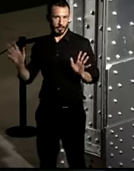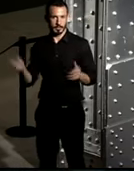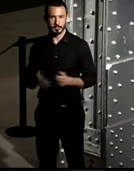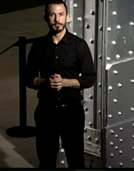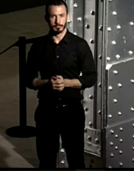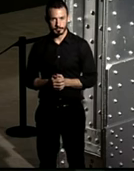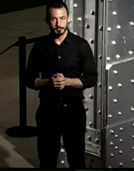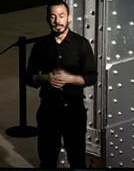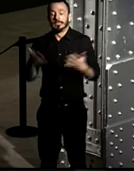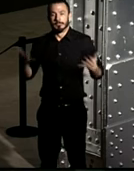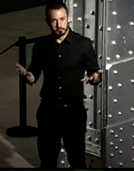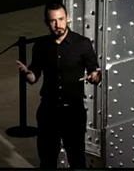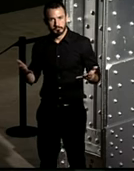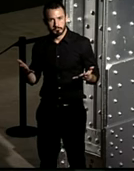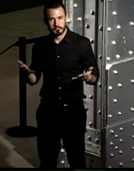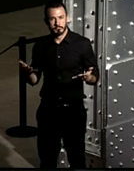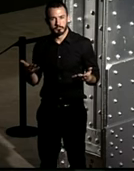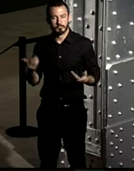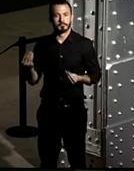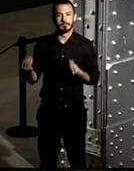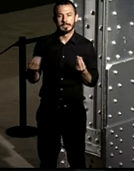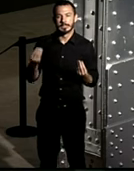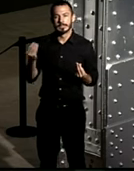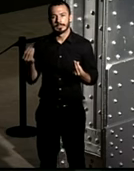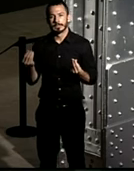Entonces, bueno, hay cierta